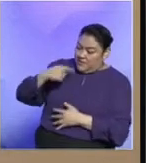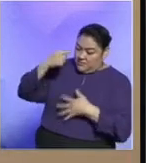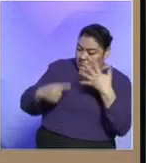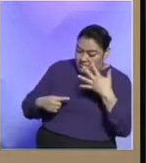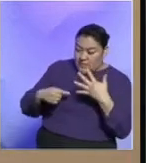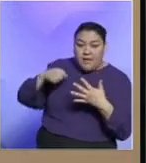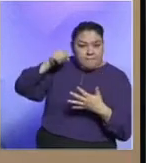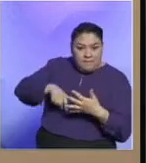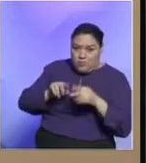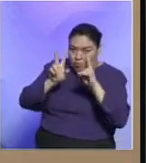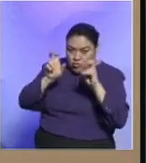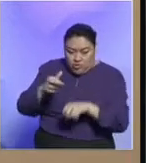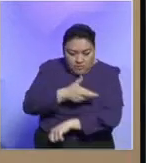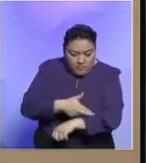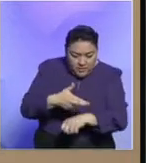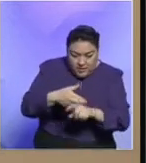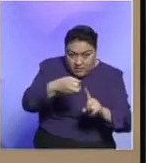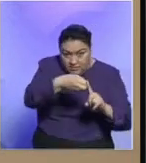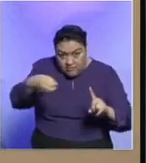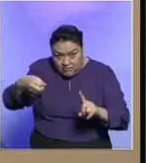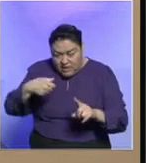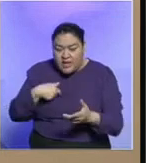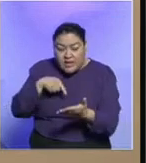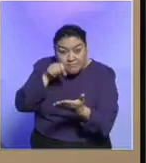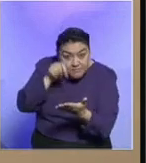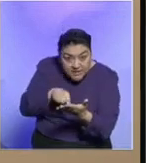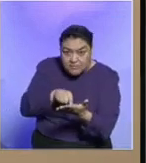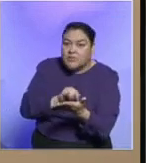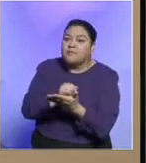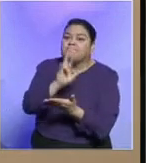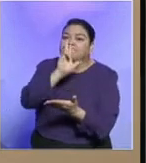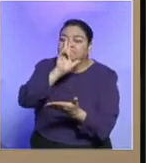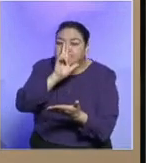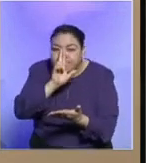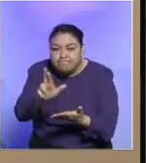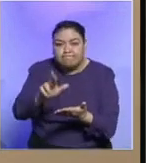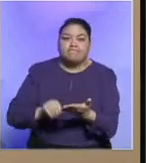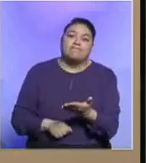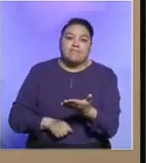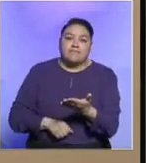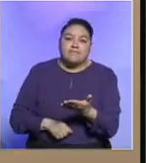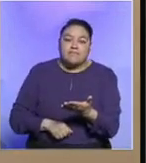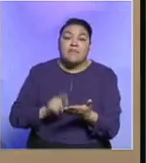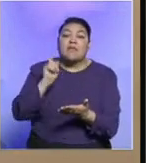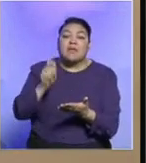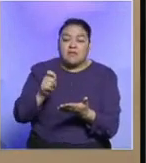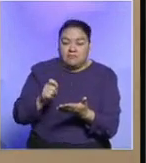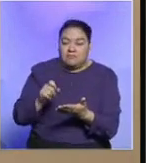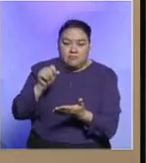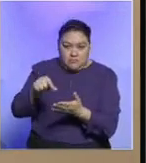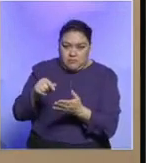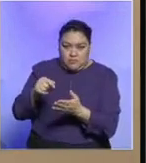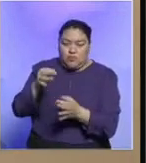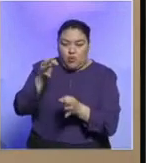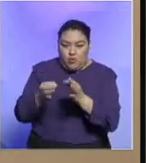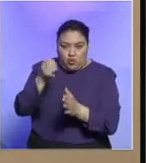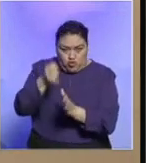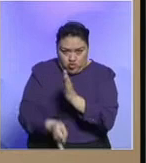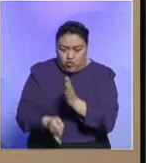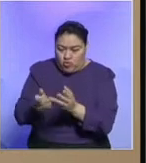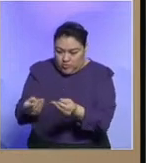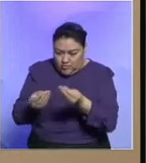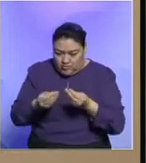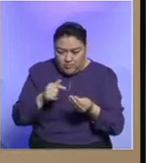justamente con procesos comiciales. En lo que atañe al fondo del asunto, quiero